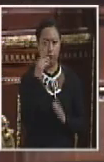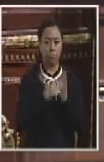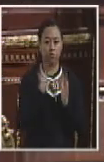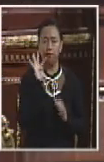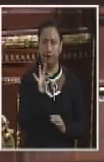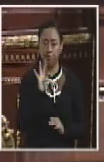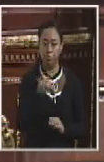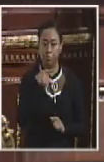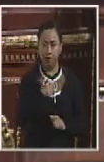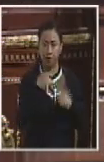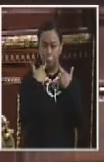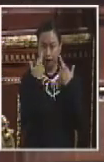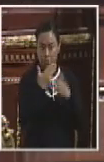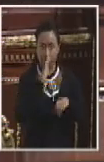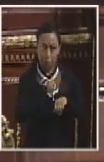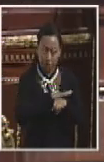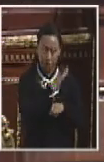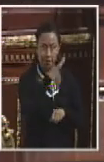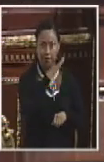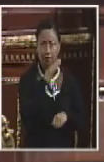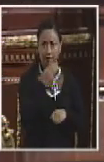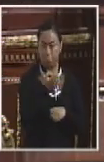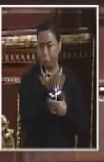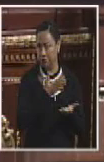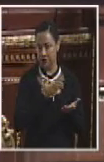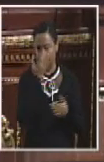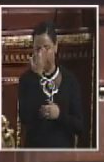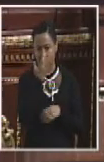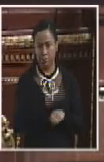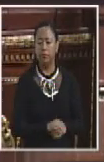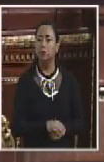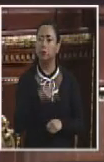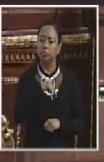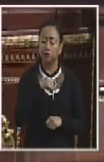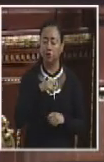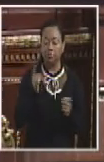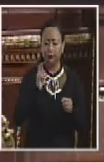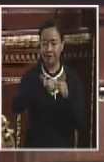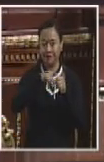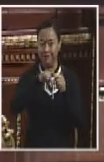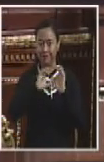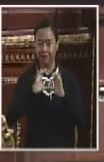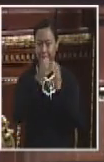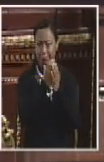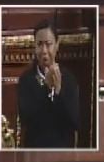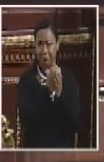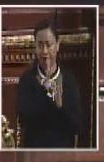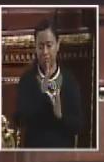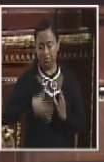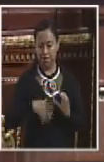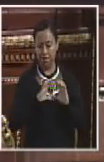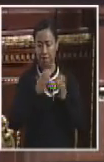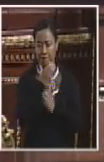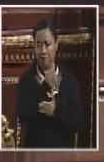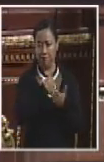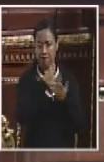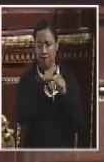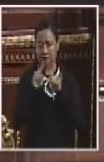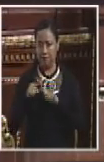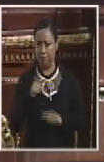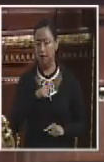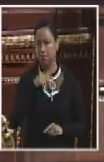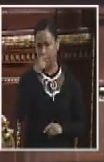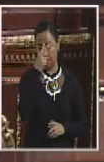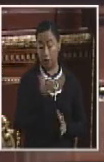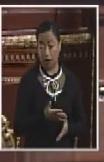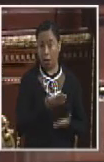sesión extraordinaria, quienes integramos este honorable Congreso de la Ciudad de México, aprobamos diversas reformas al